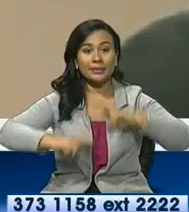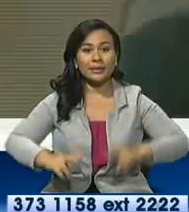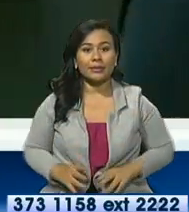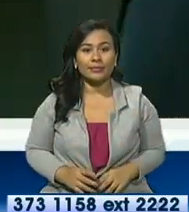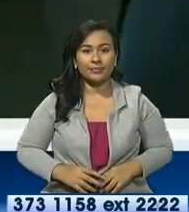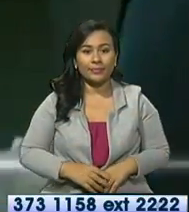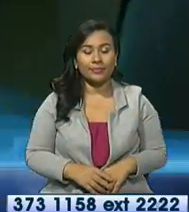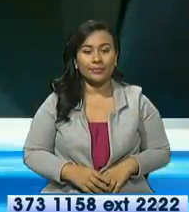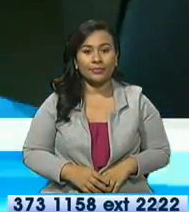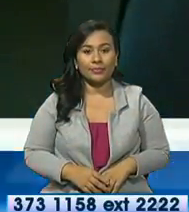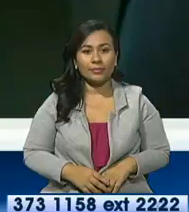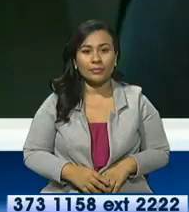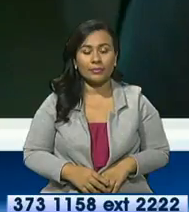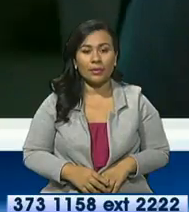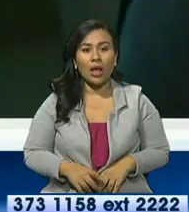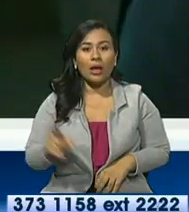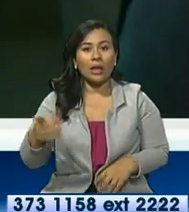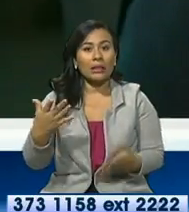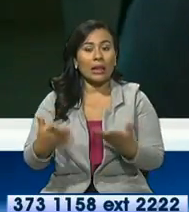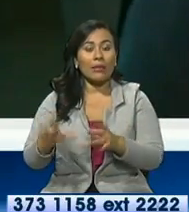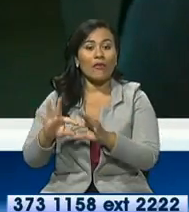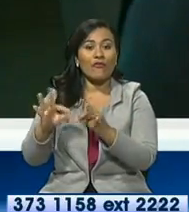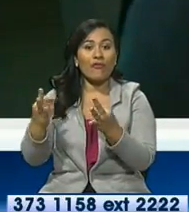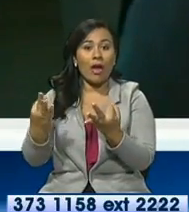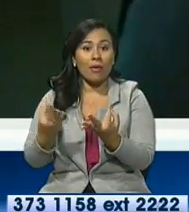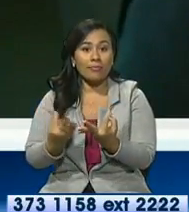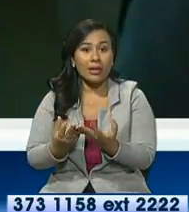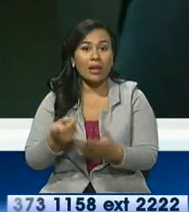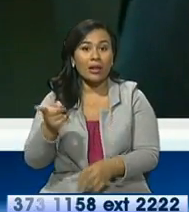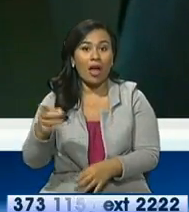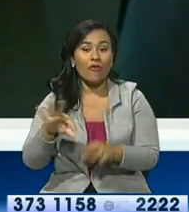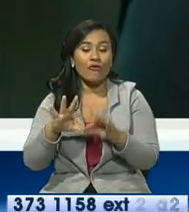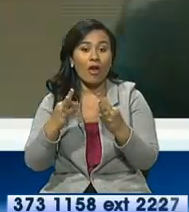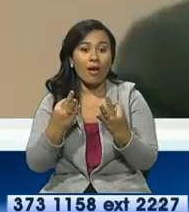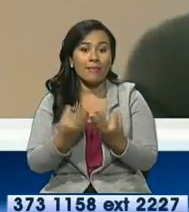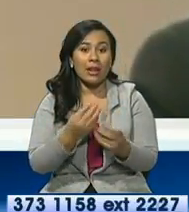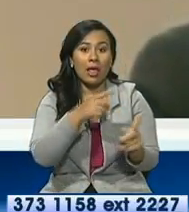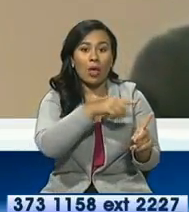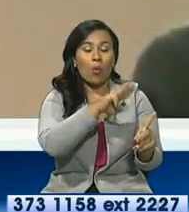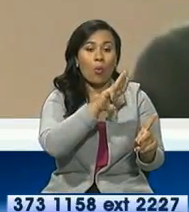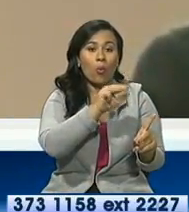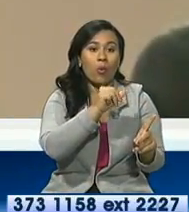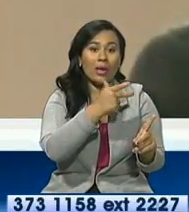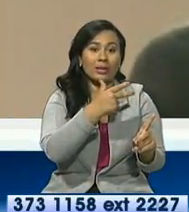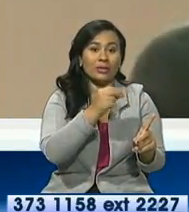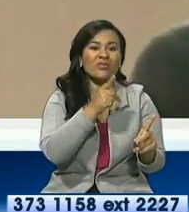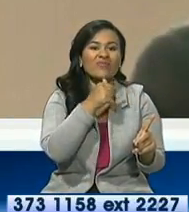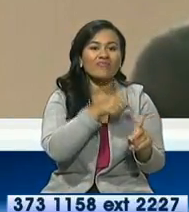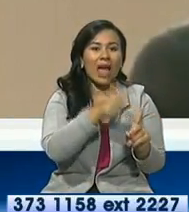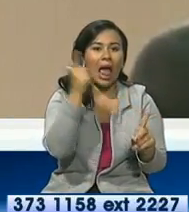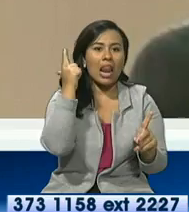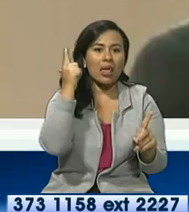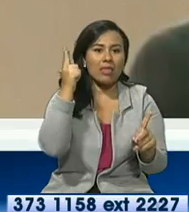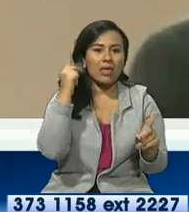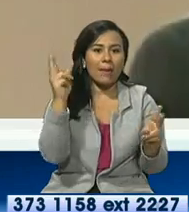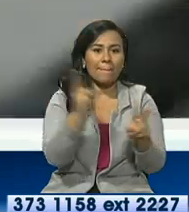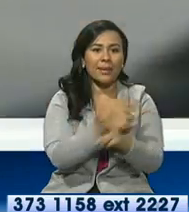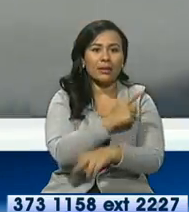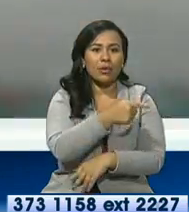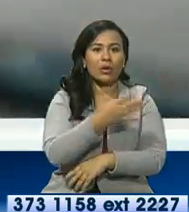carácter familiar que existirían entre estas personas con el líder de esta organización, alias Guacho, que opera desde